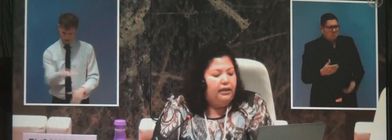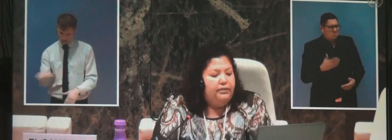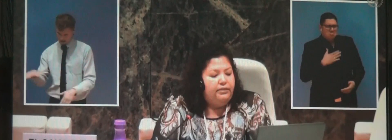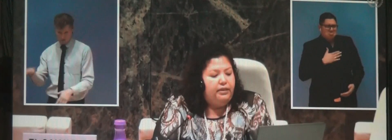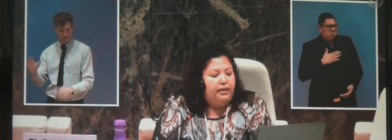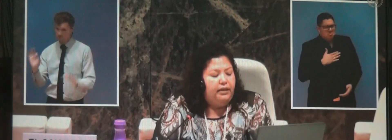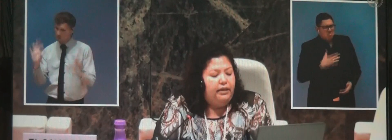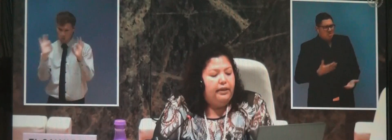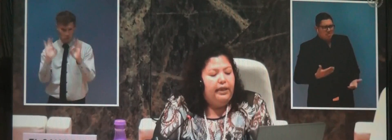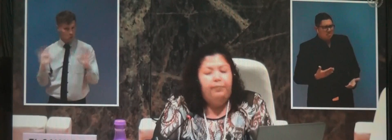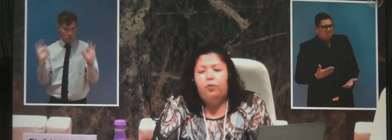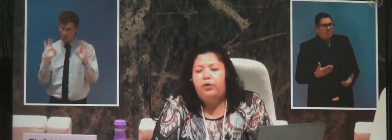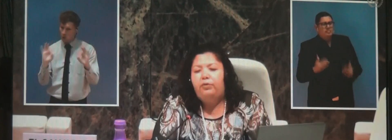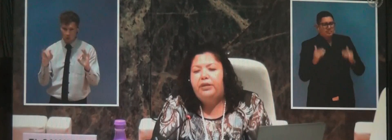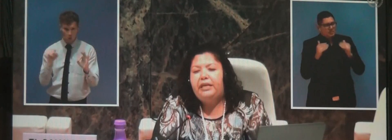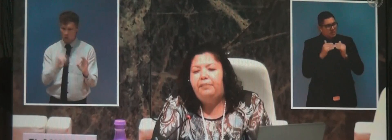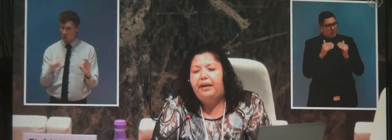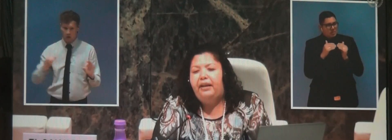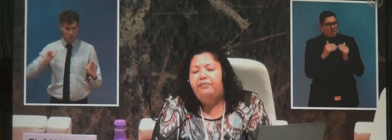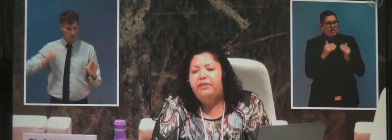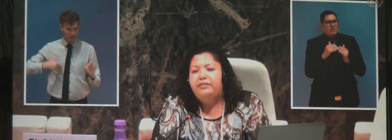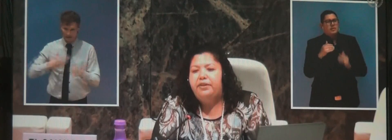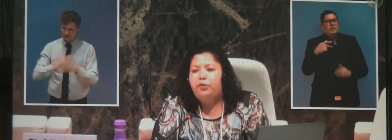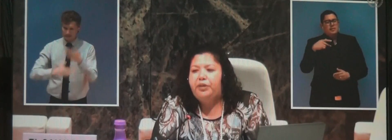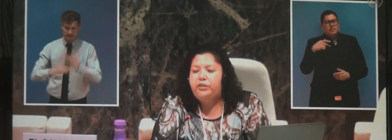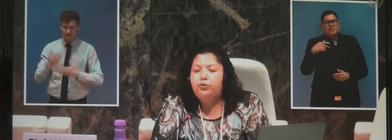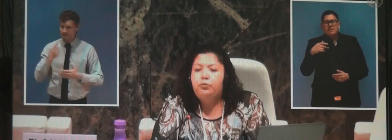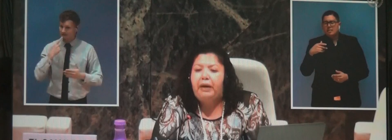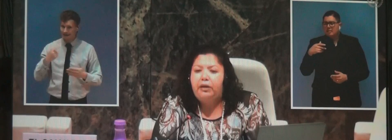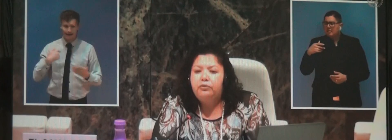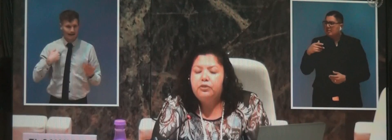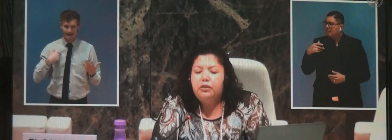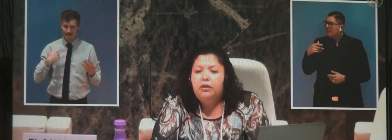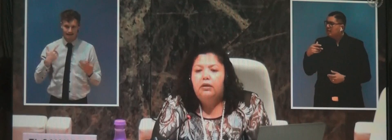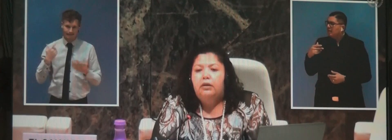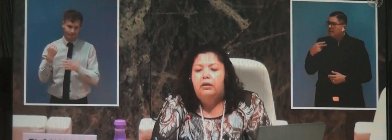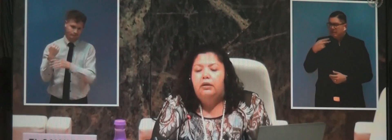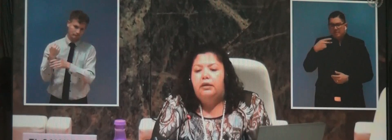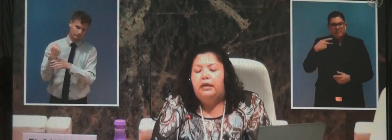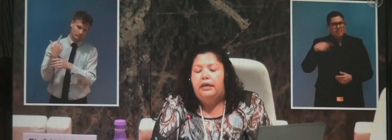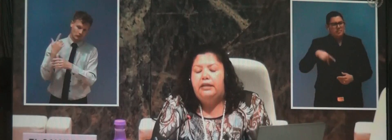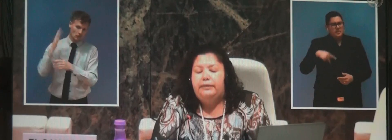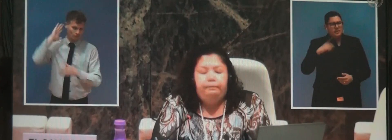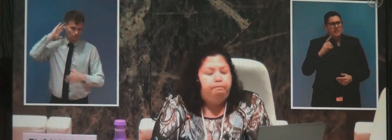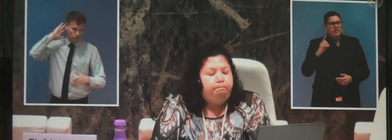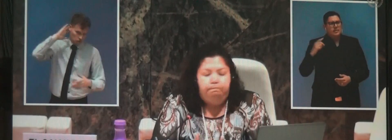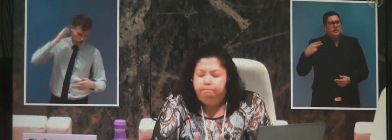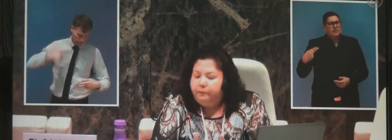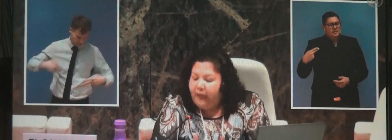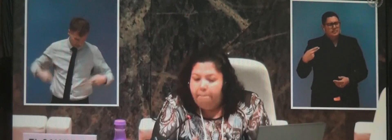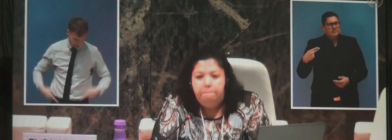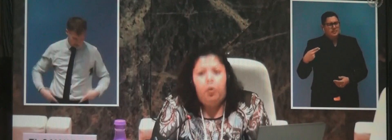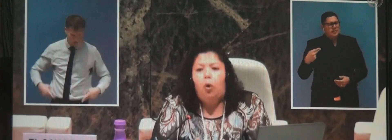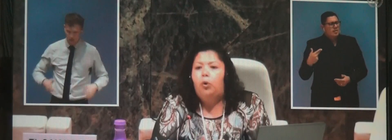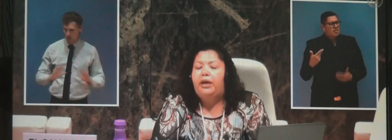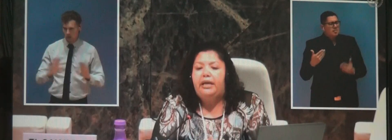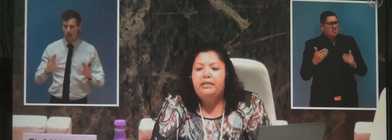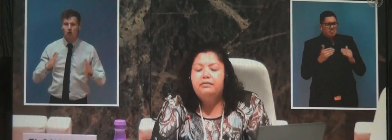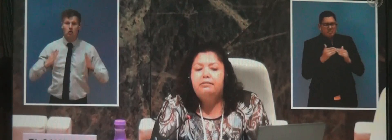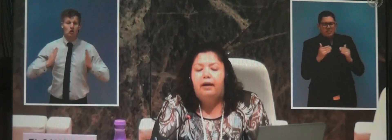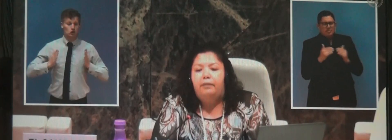También la Procuraduría para la Defensa de los Derechos Humanos, que